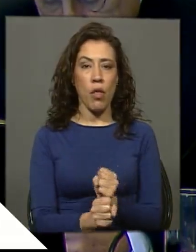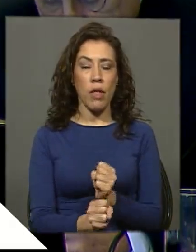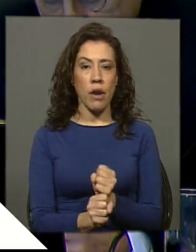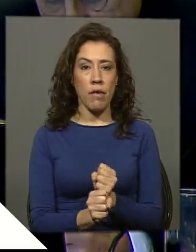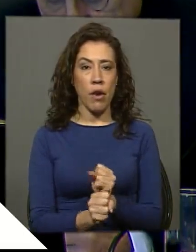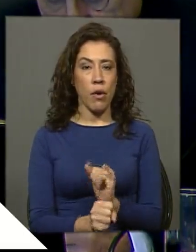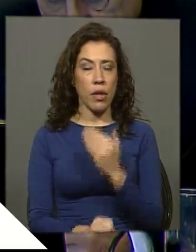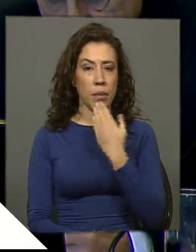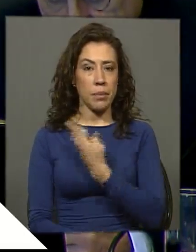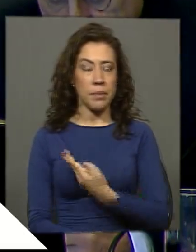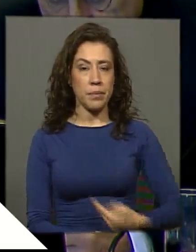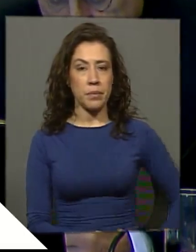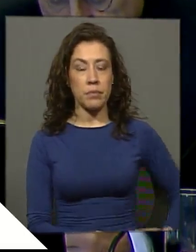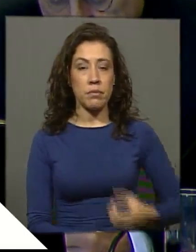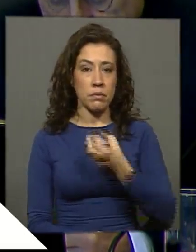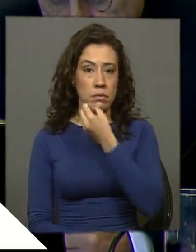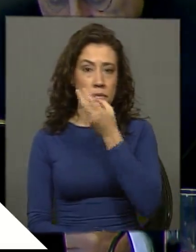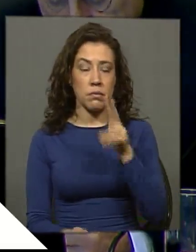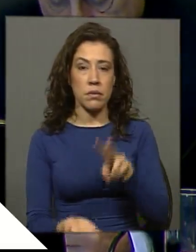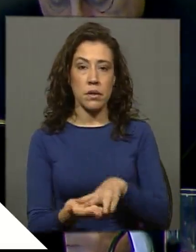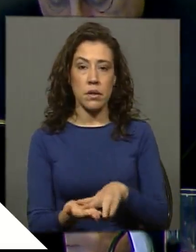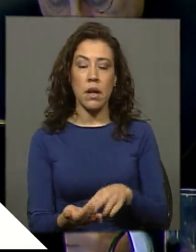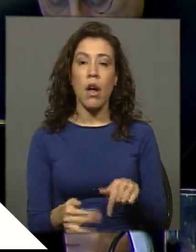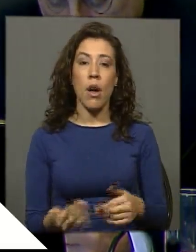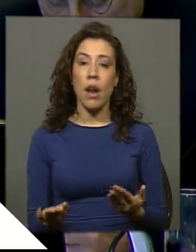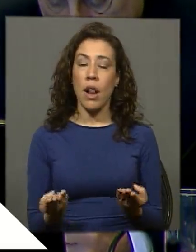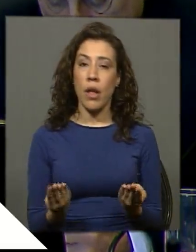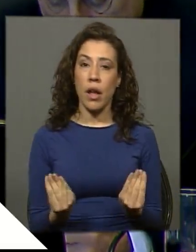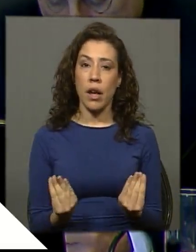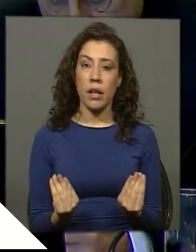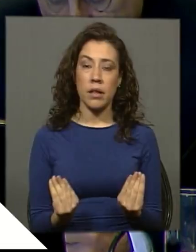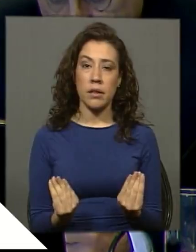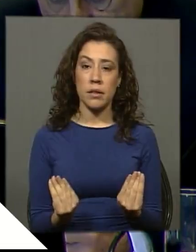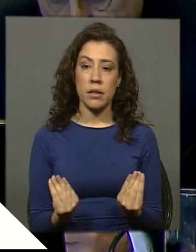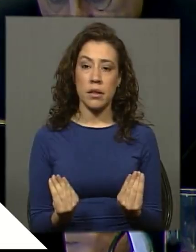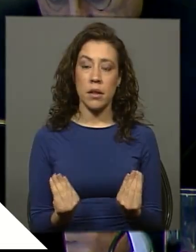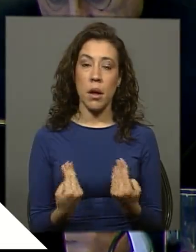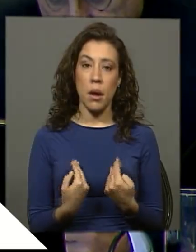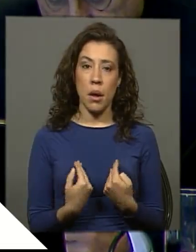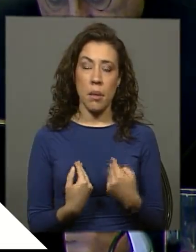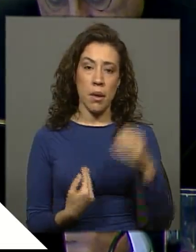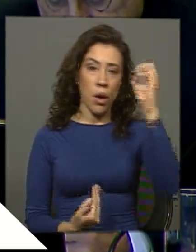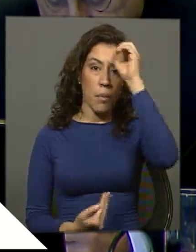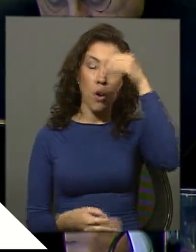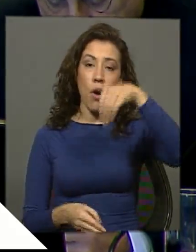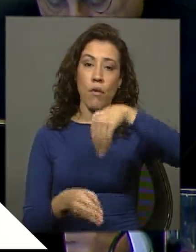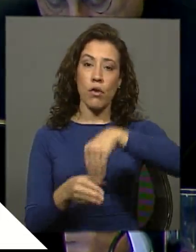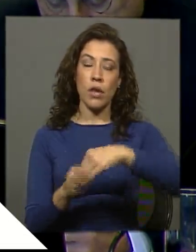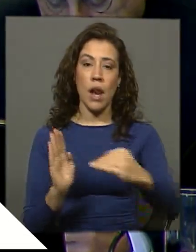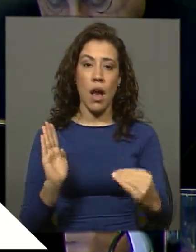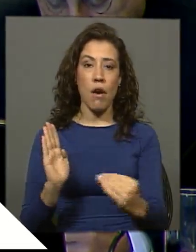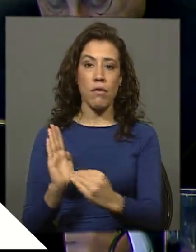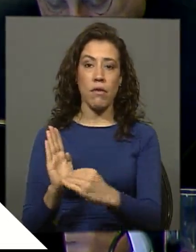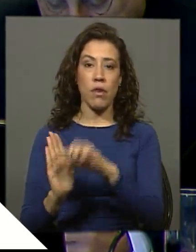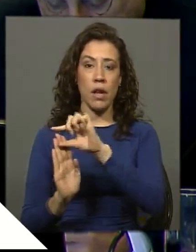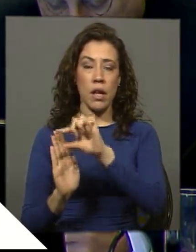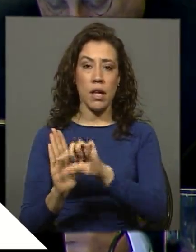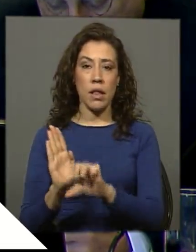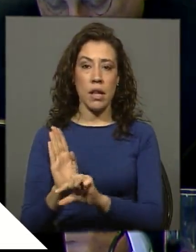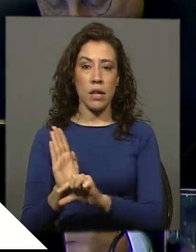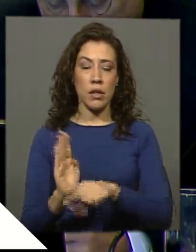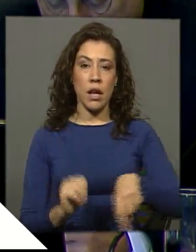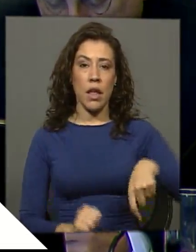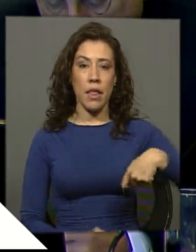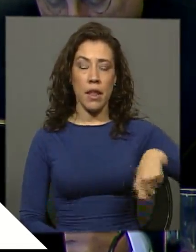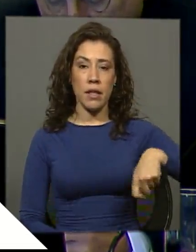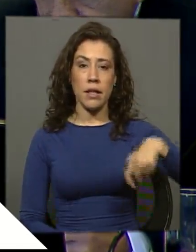Ejecutivo francamente lo que corresponde ahora a mi juicio es votar favorablemente las indicaciones del Senado